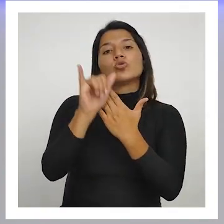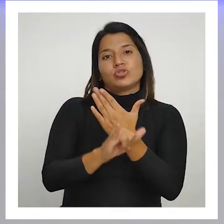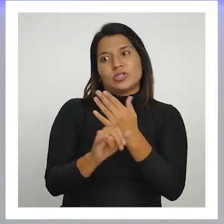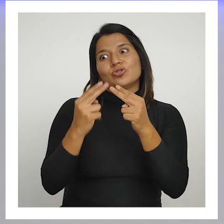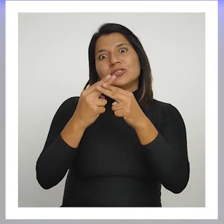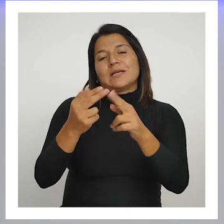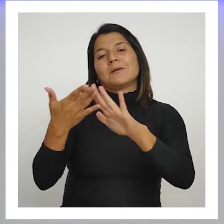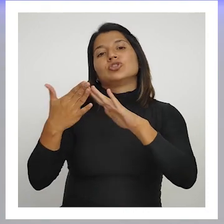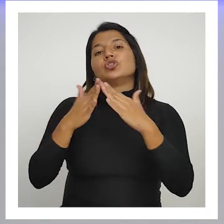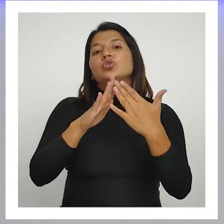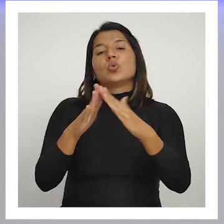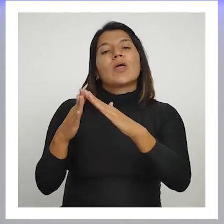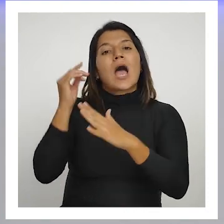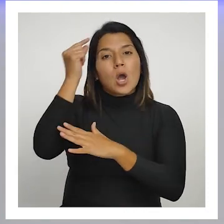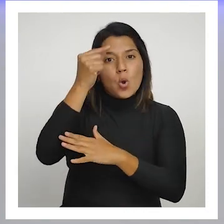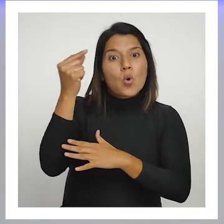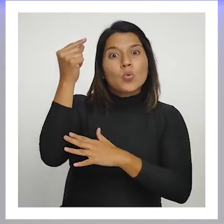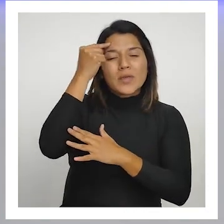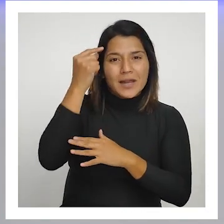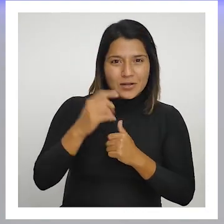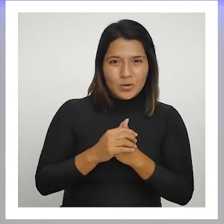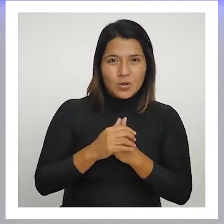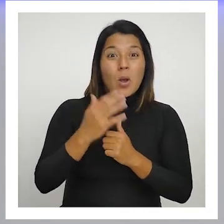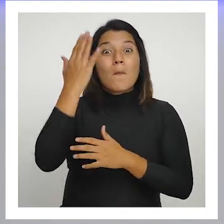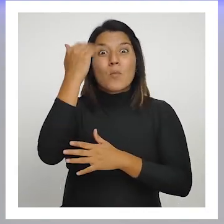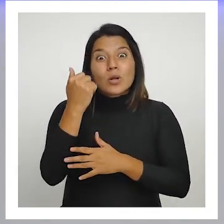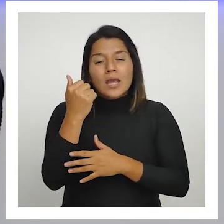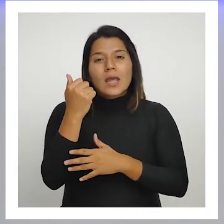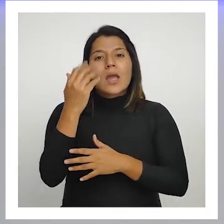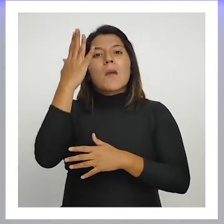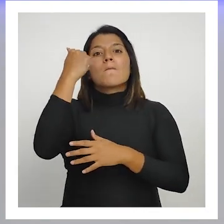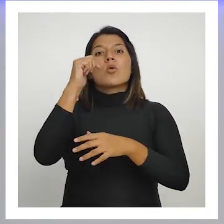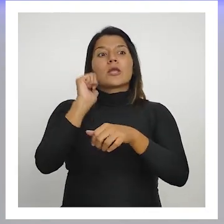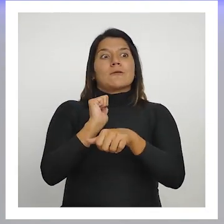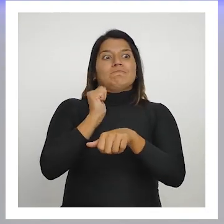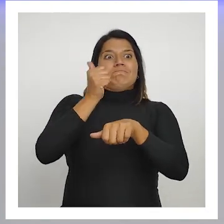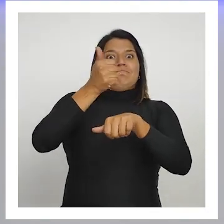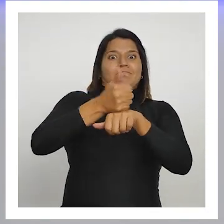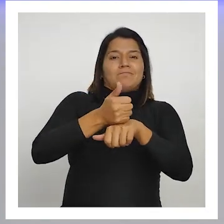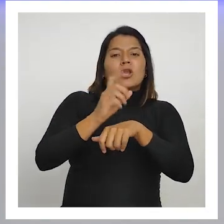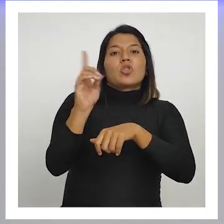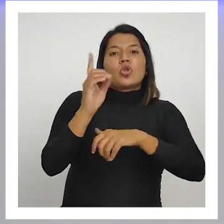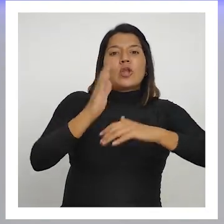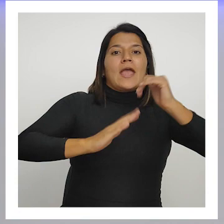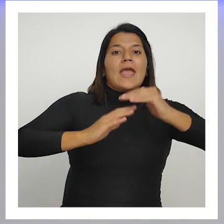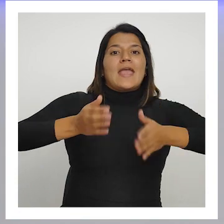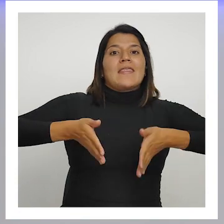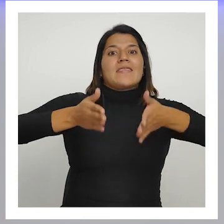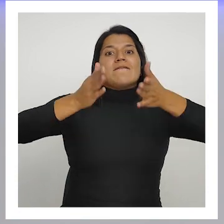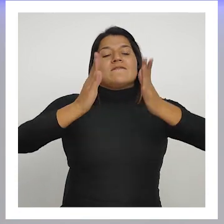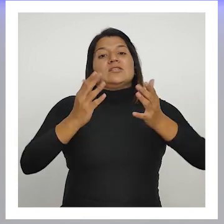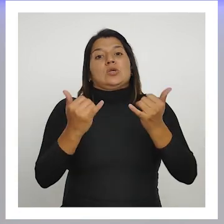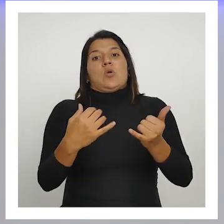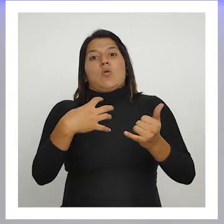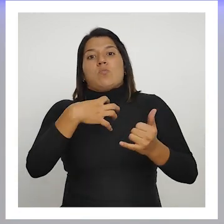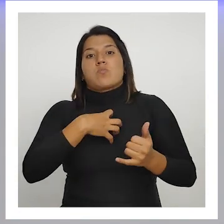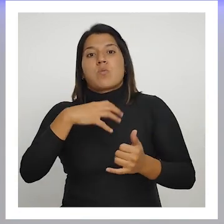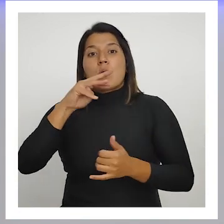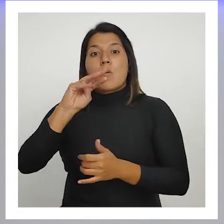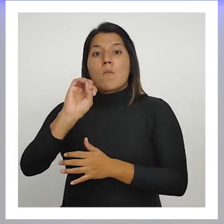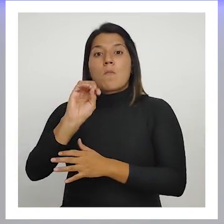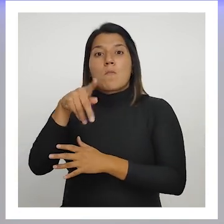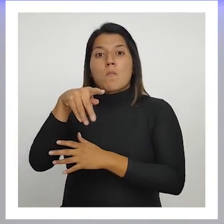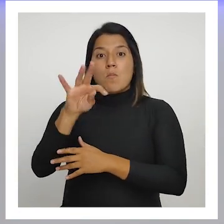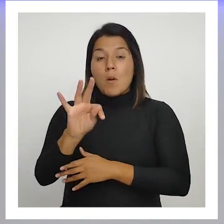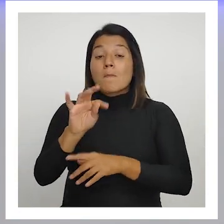porque básicamente Ciudad Gobierno va en la casa del MOP, ¿verdad? En lo que voy en la casa del MOP. Sin embargo, estamos tratando